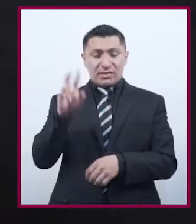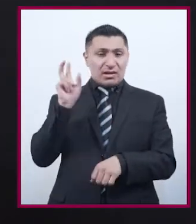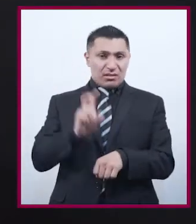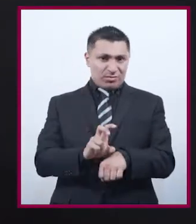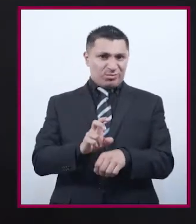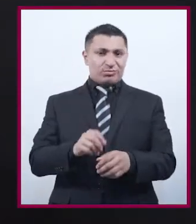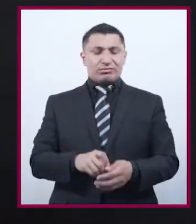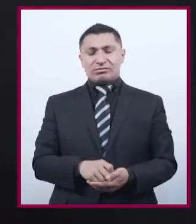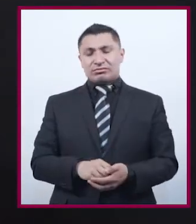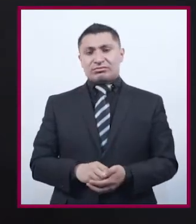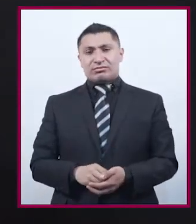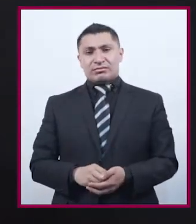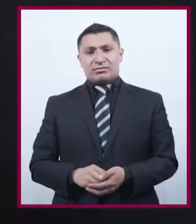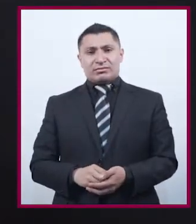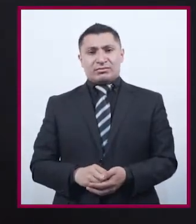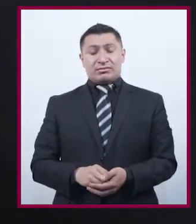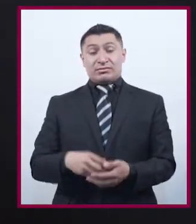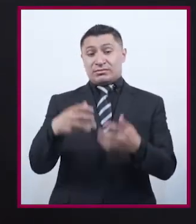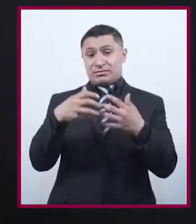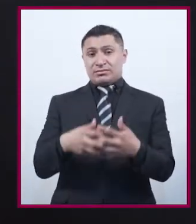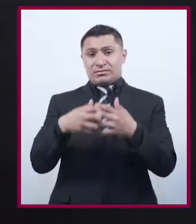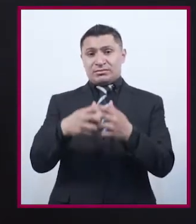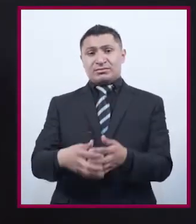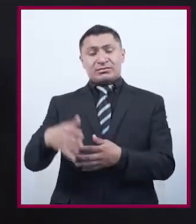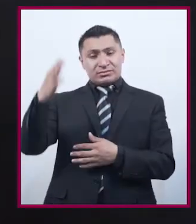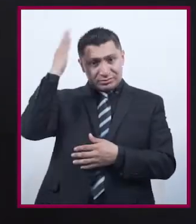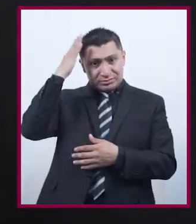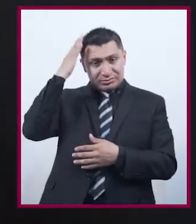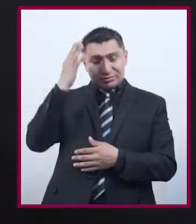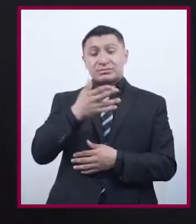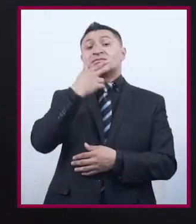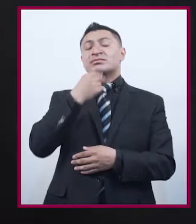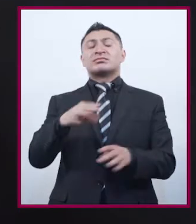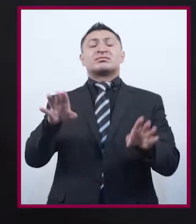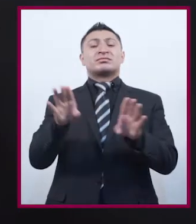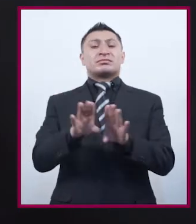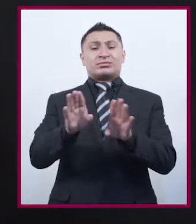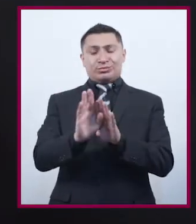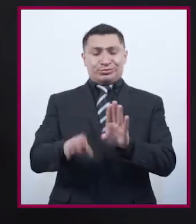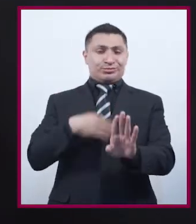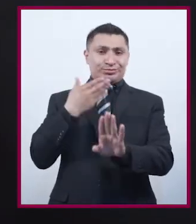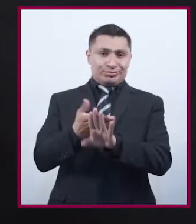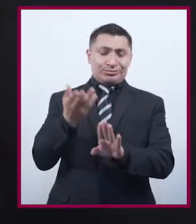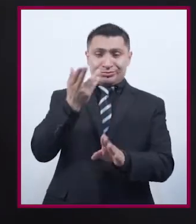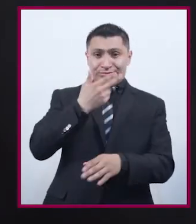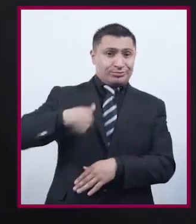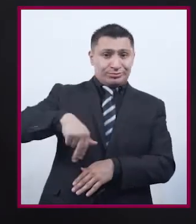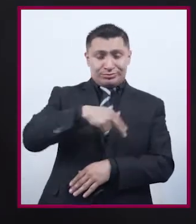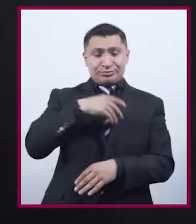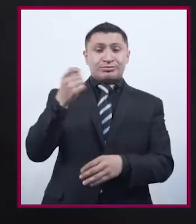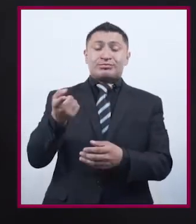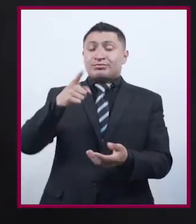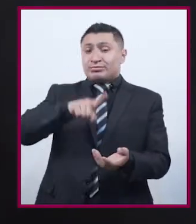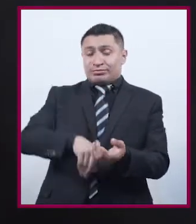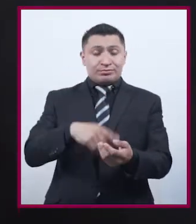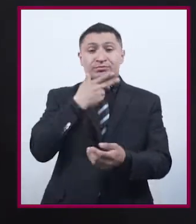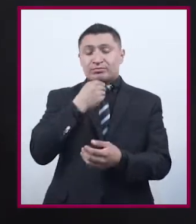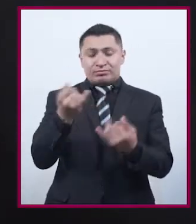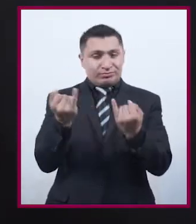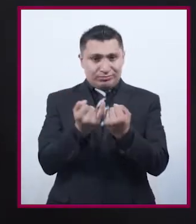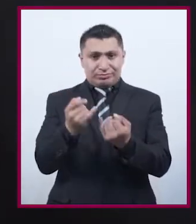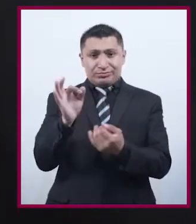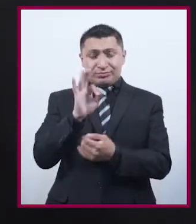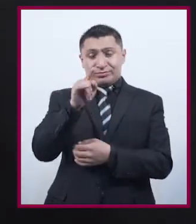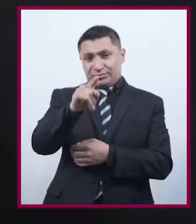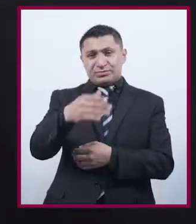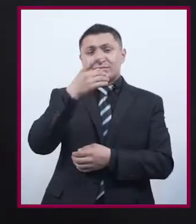machista. Y este sistema patriarcal termina afectándonos a todos, incluidos los varones. ¿Alguna vez te